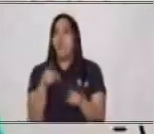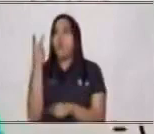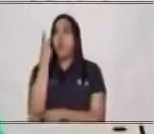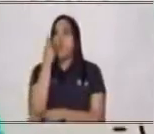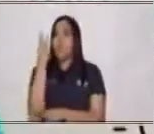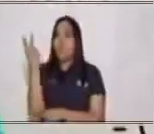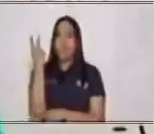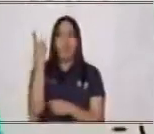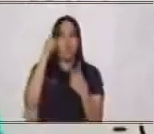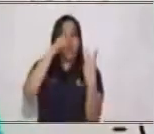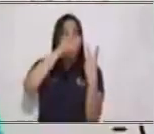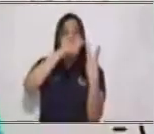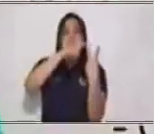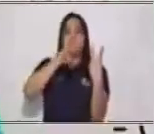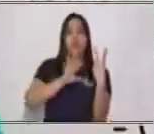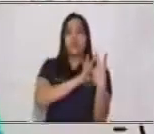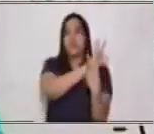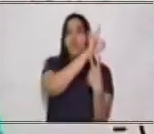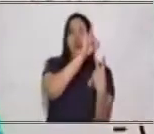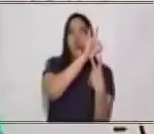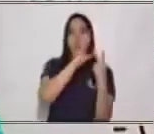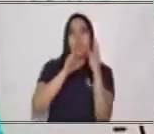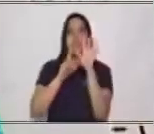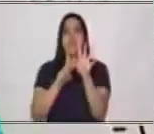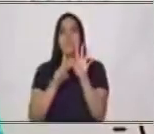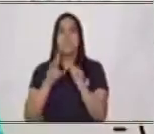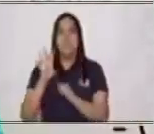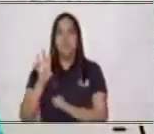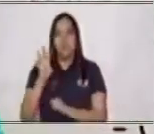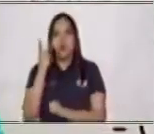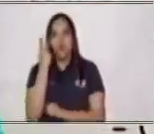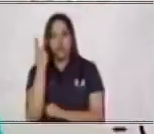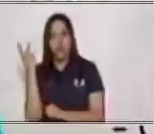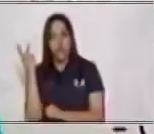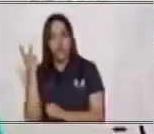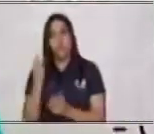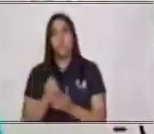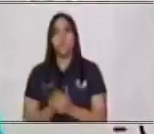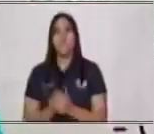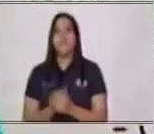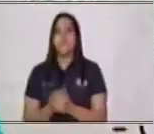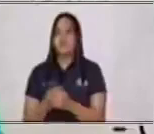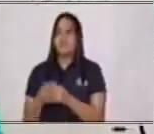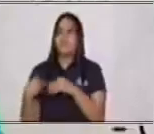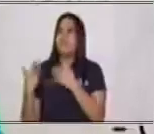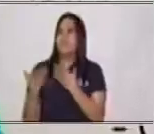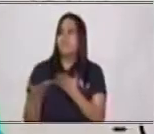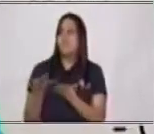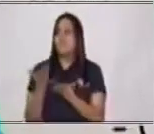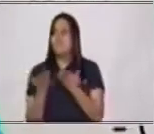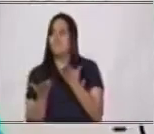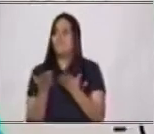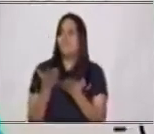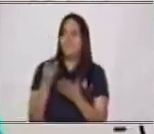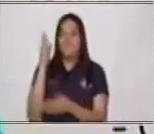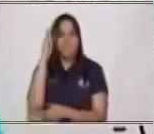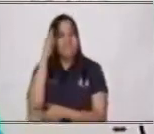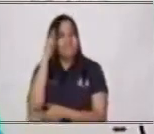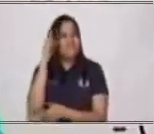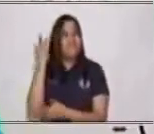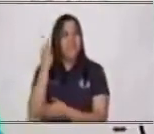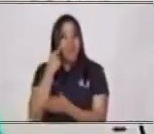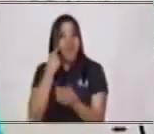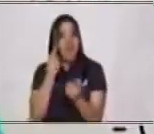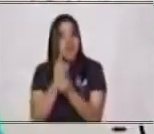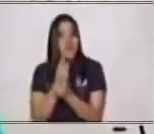estas raíces cúbicas que nos piden. Raíz cúbica de 64. Durante el tanteo que estábamos haciendo,